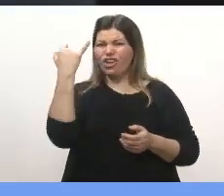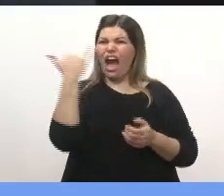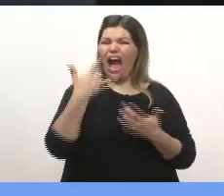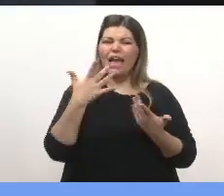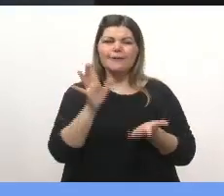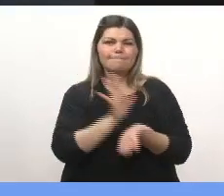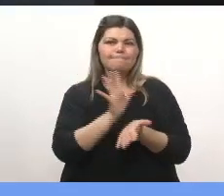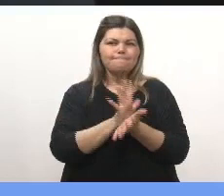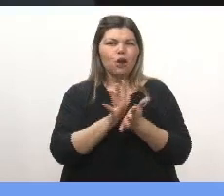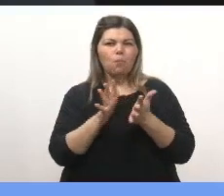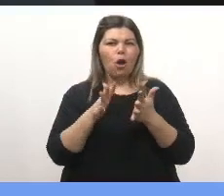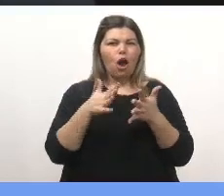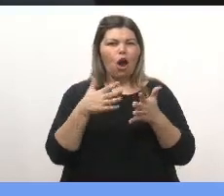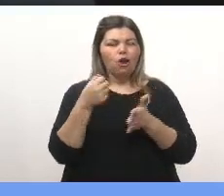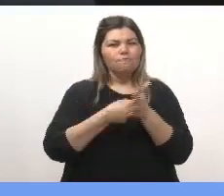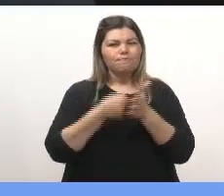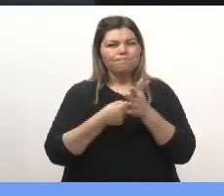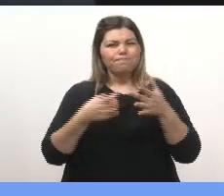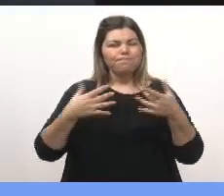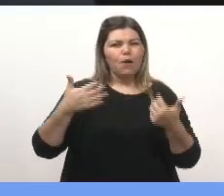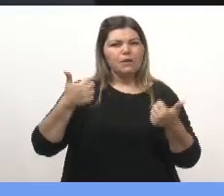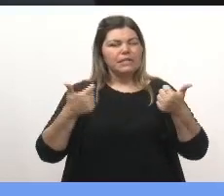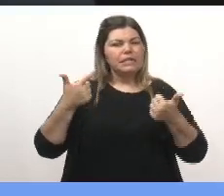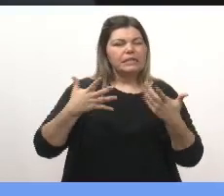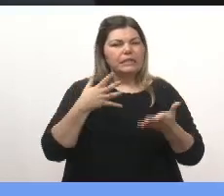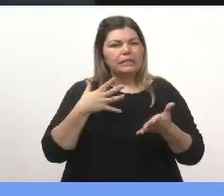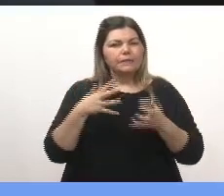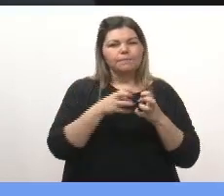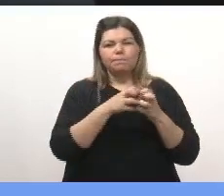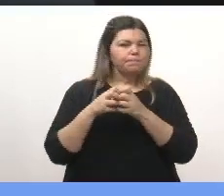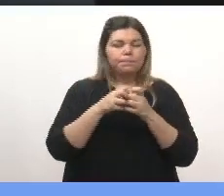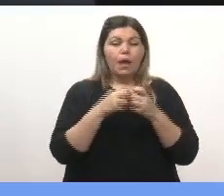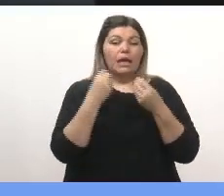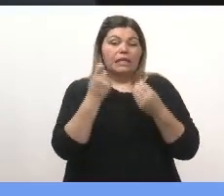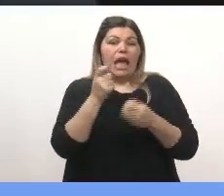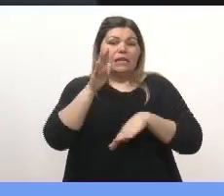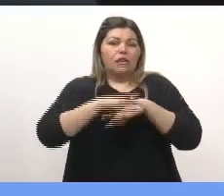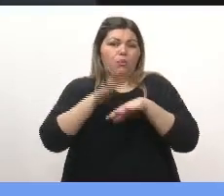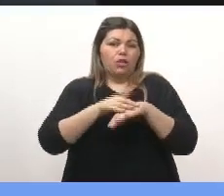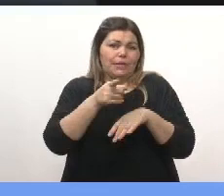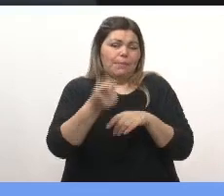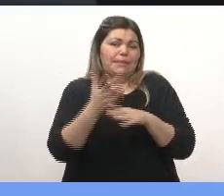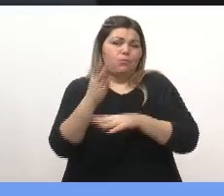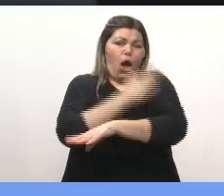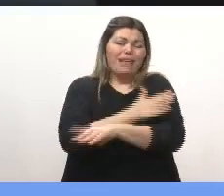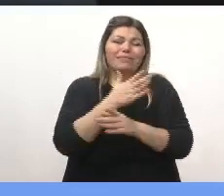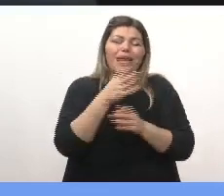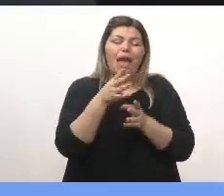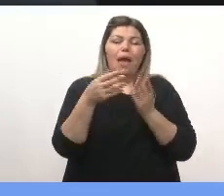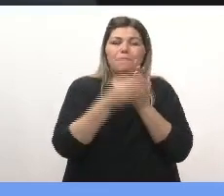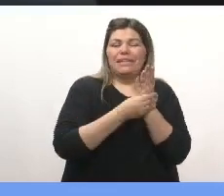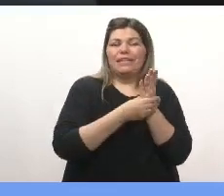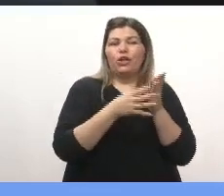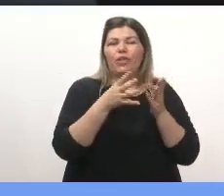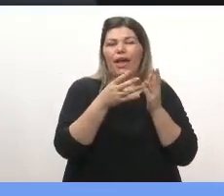la responsabilidad de llevar a cabo la decisión que tomó previo informe del Ministerio de Defensa de la Nación, Jefatura de Gabinete,